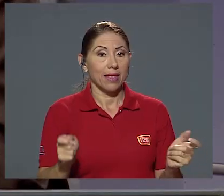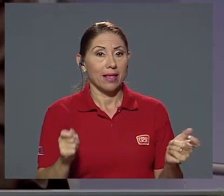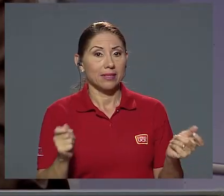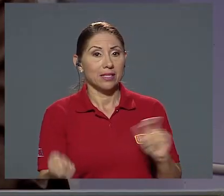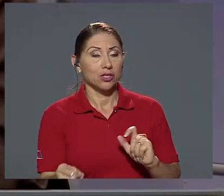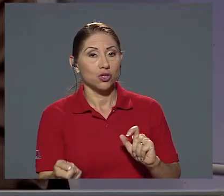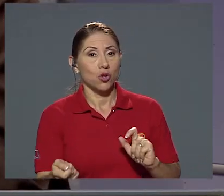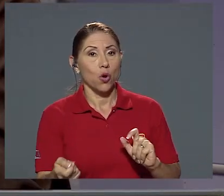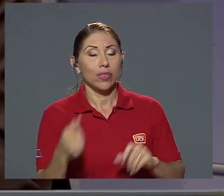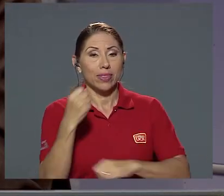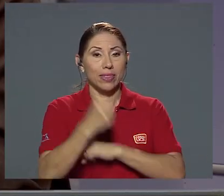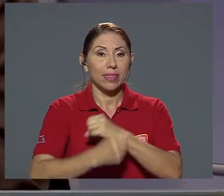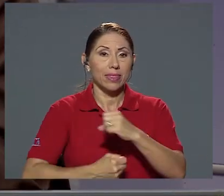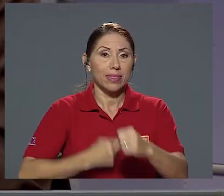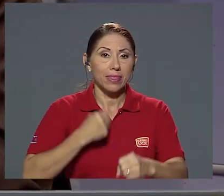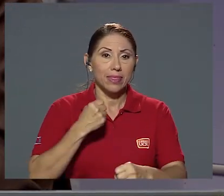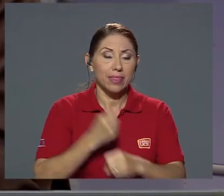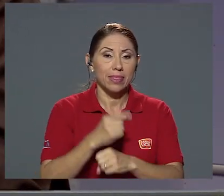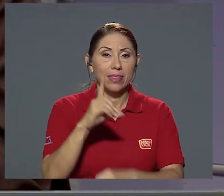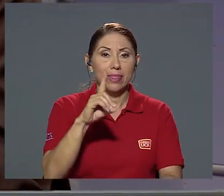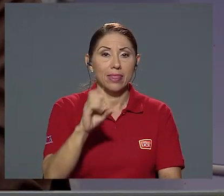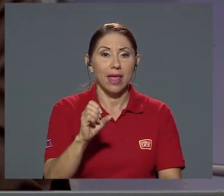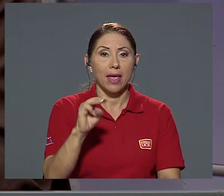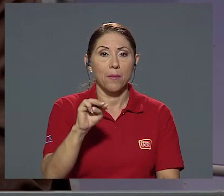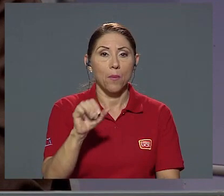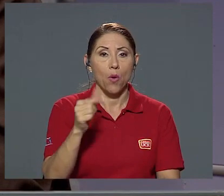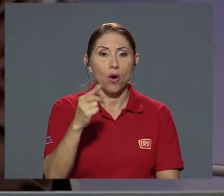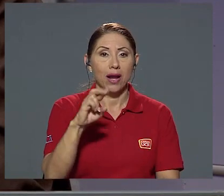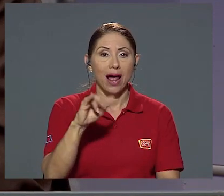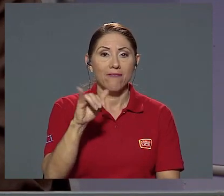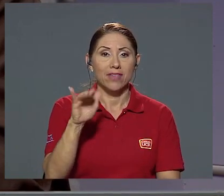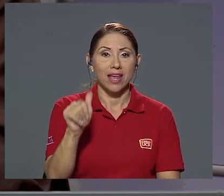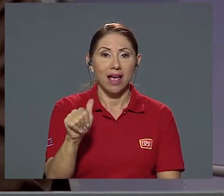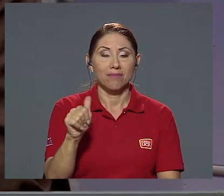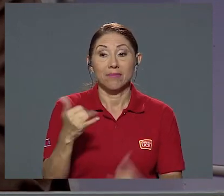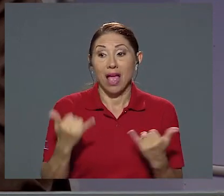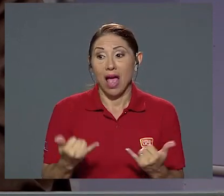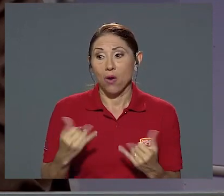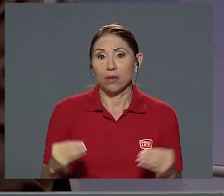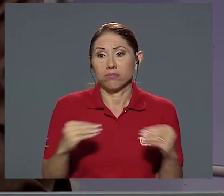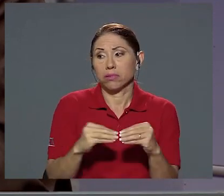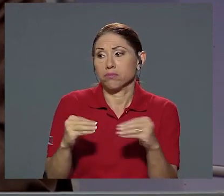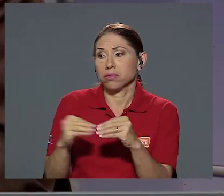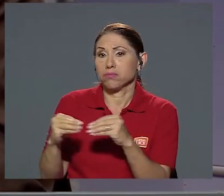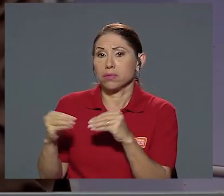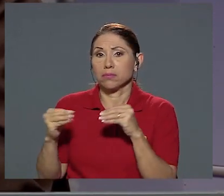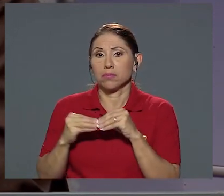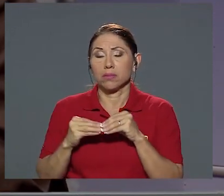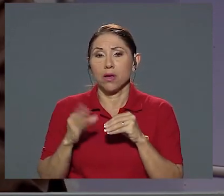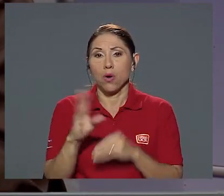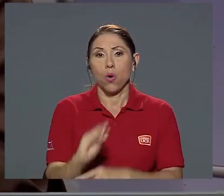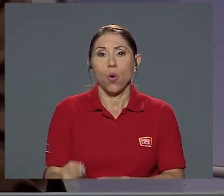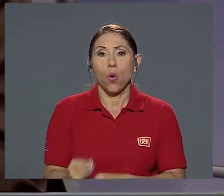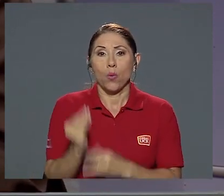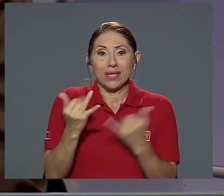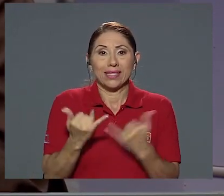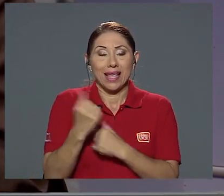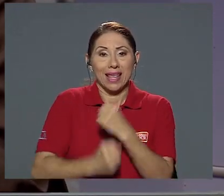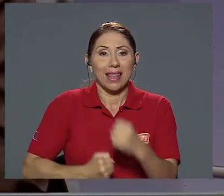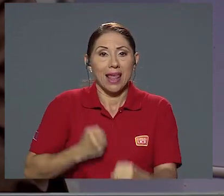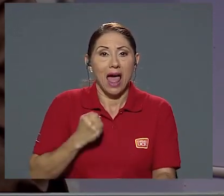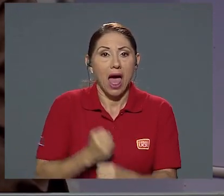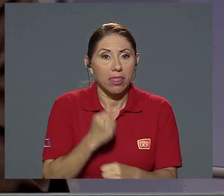demográfica, en todo este contexto y esta problemática tenemos flujos crecientes de población joven, en edad productiva, en edad